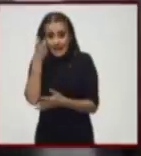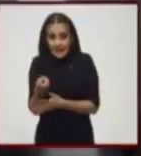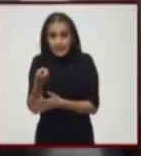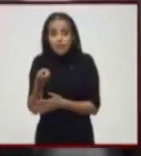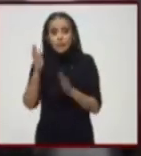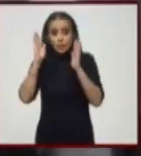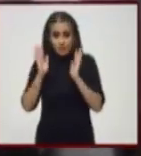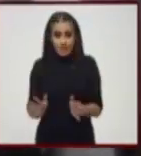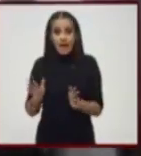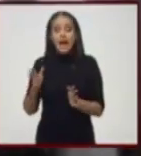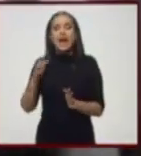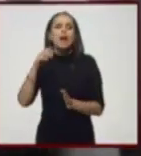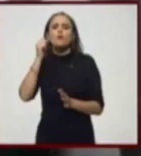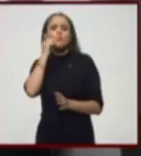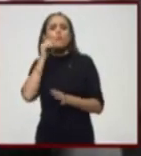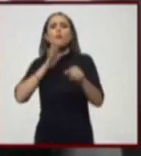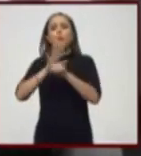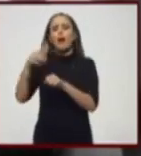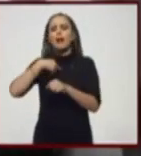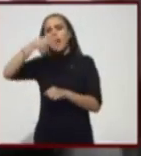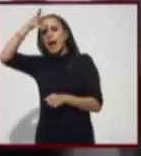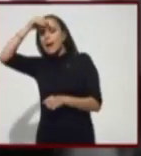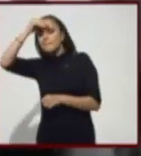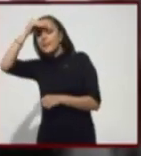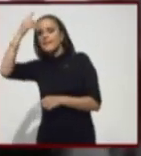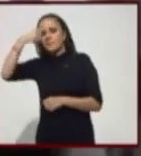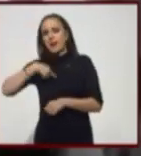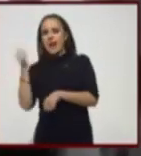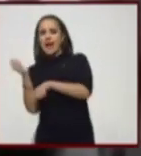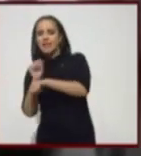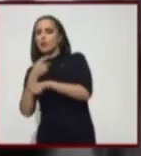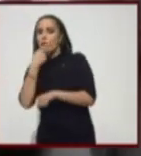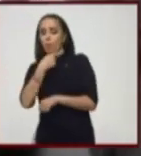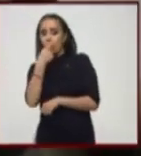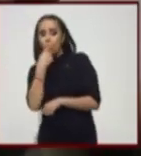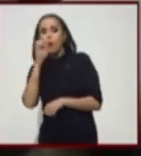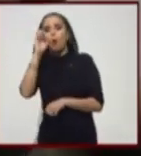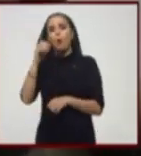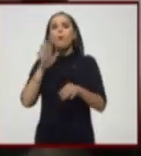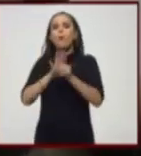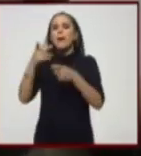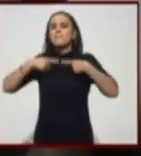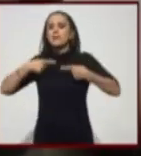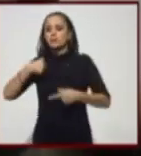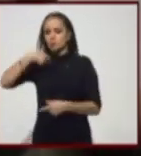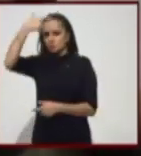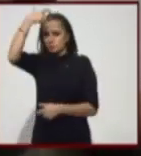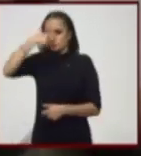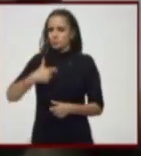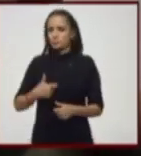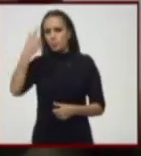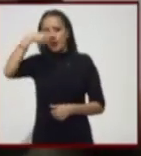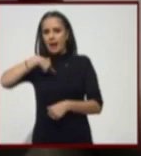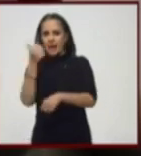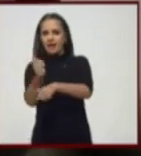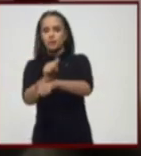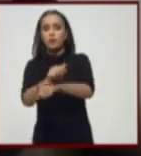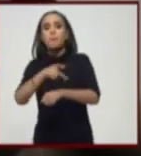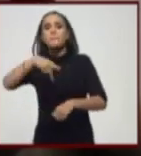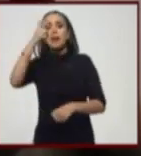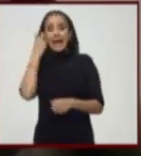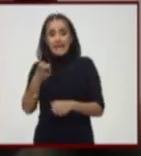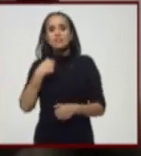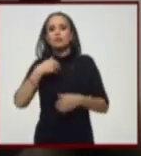independientemente de los diálogos que te tengas que aprender o de los personajes que te toca interpretar tú le vas creando un discurso a esta